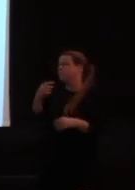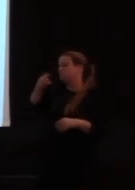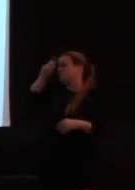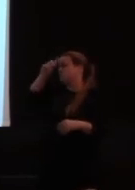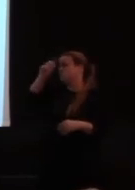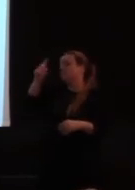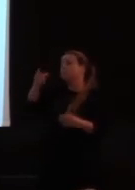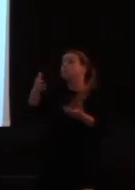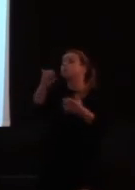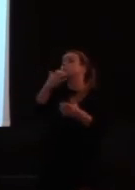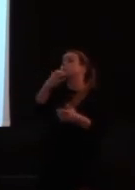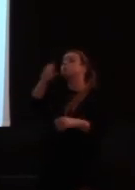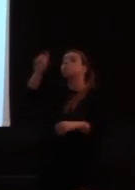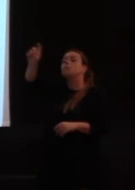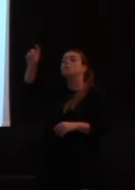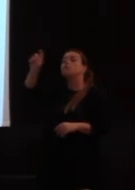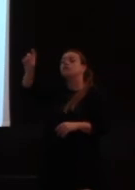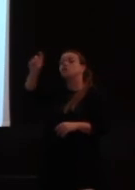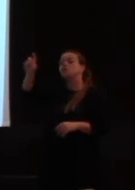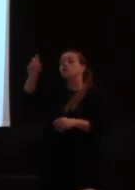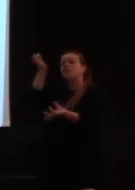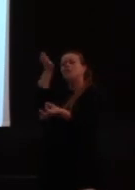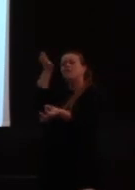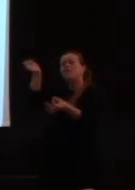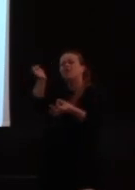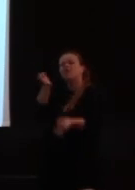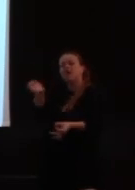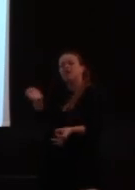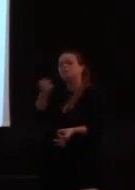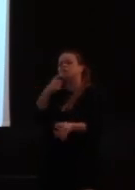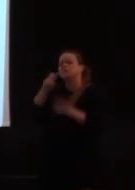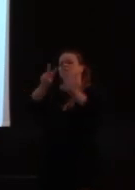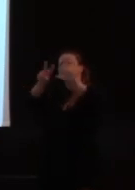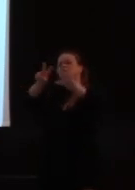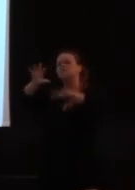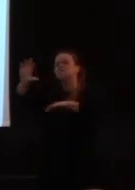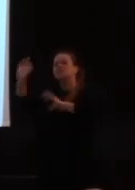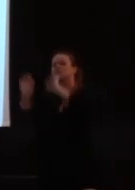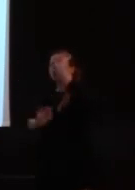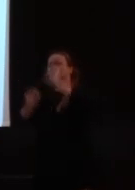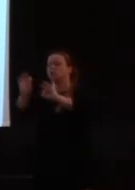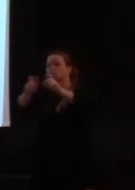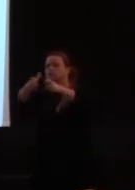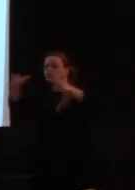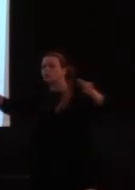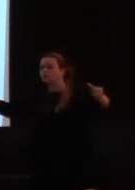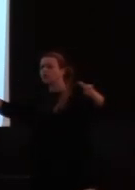Con datos precisos, el 75% de la población